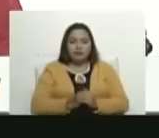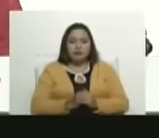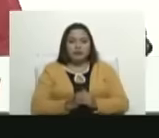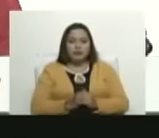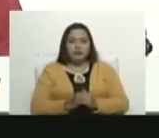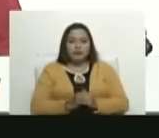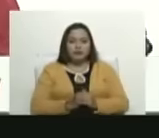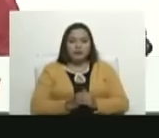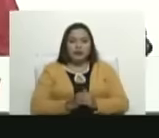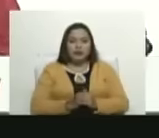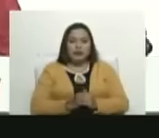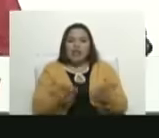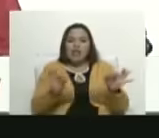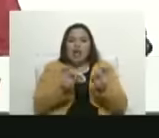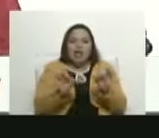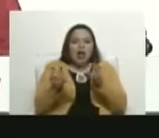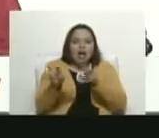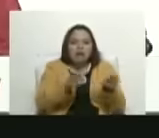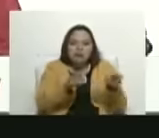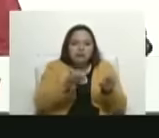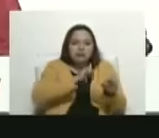que al final no asustan a nadie.